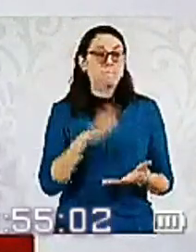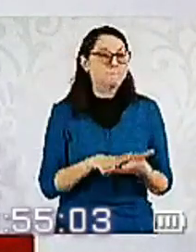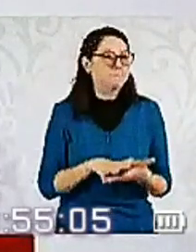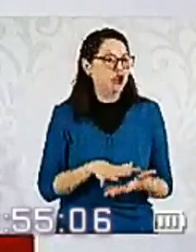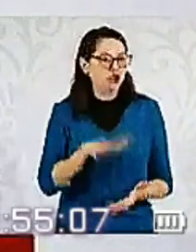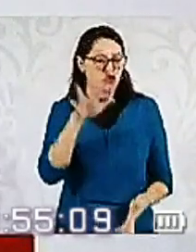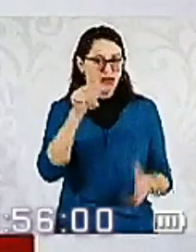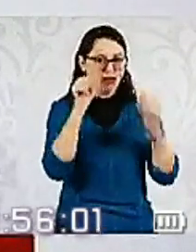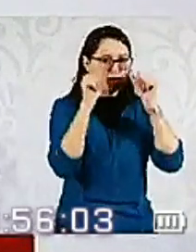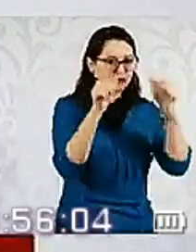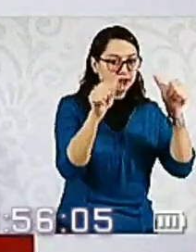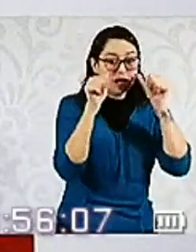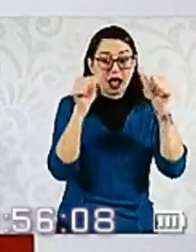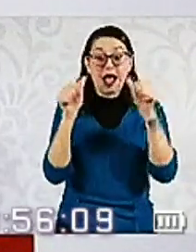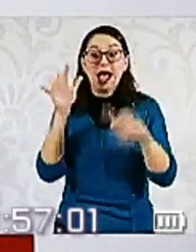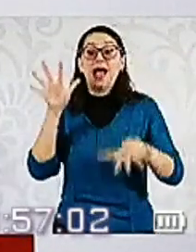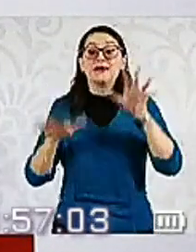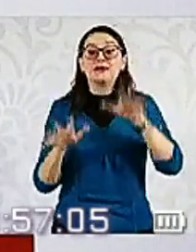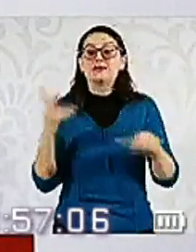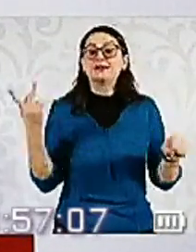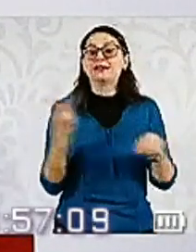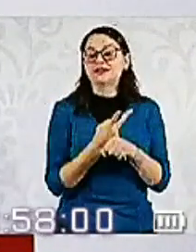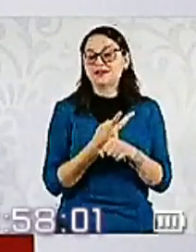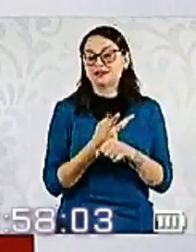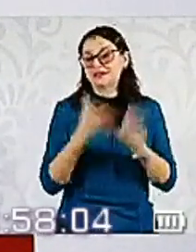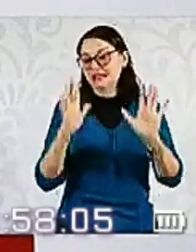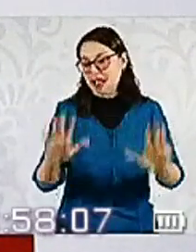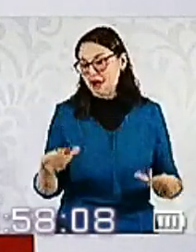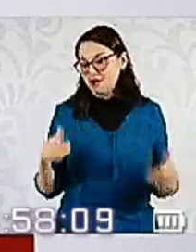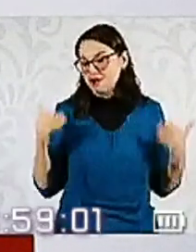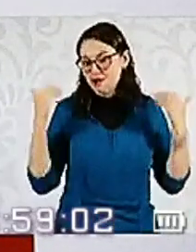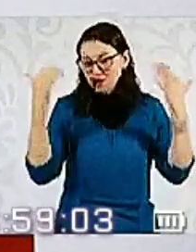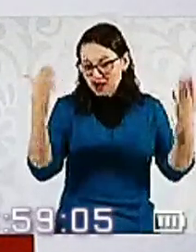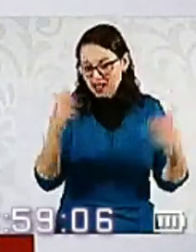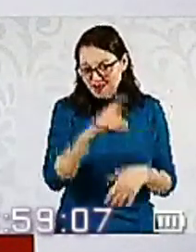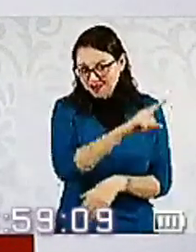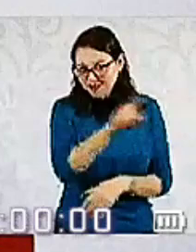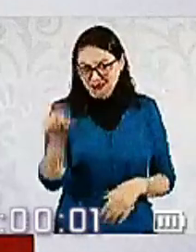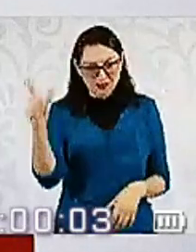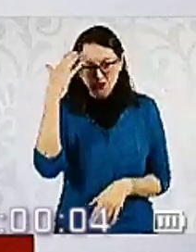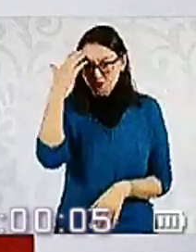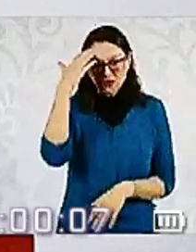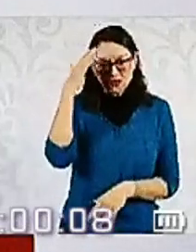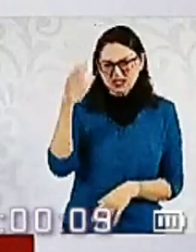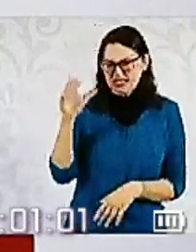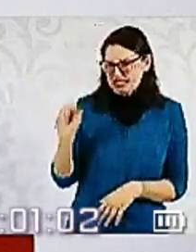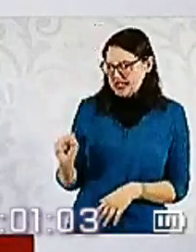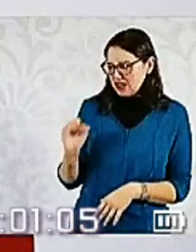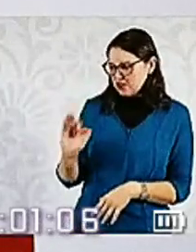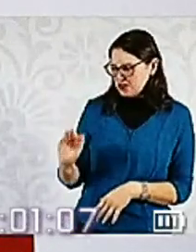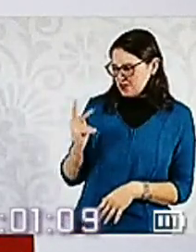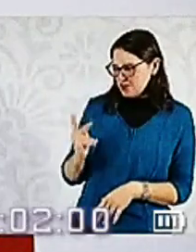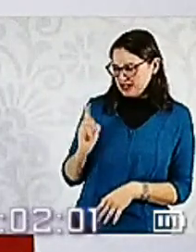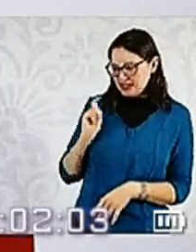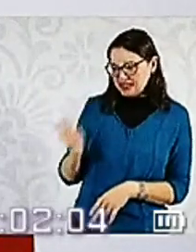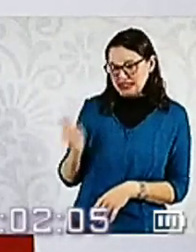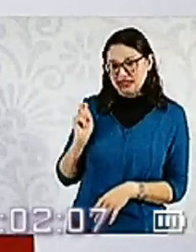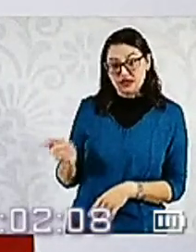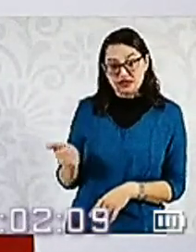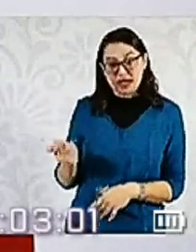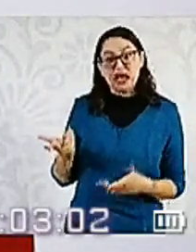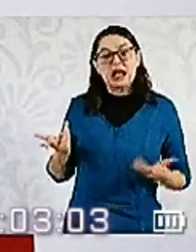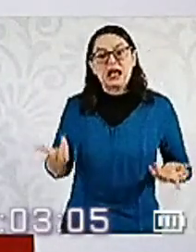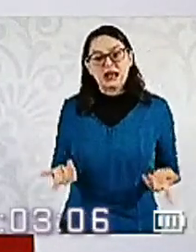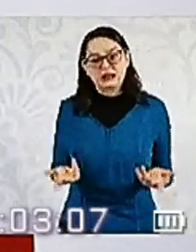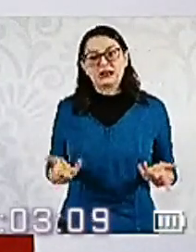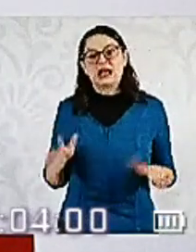afuera, pero luego la función pública resulta como en un aparato muy burocrático que hace trabajar mucho a las dependencias y las distrae